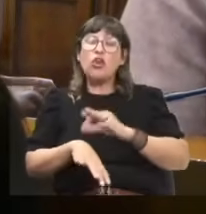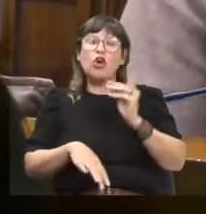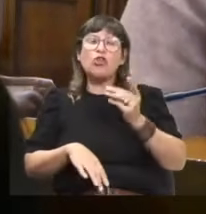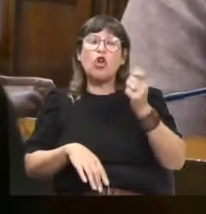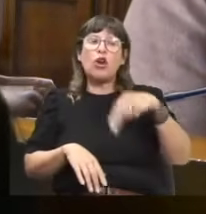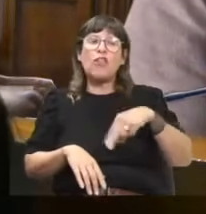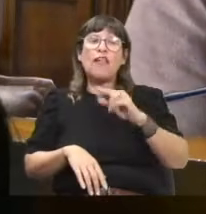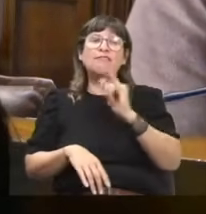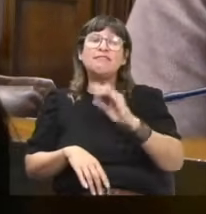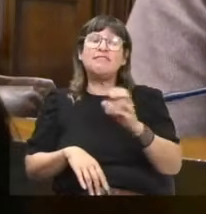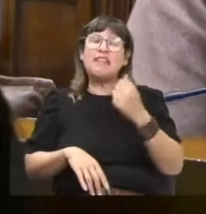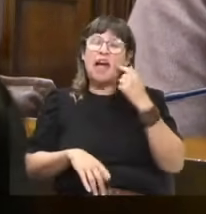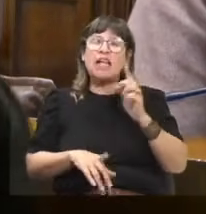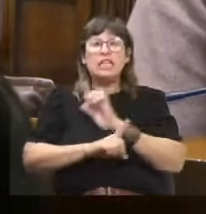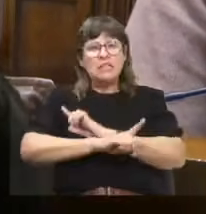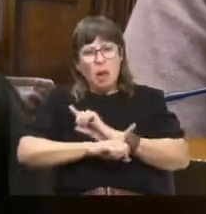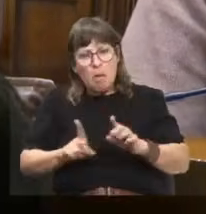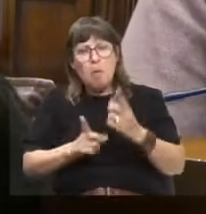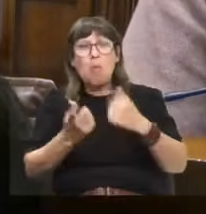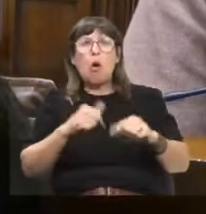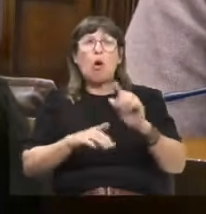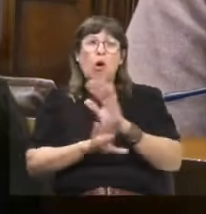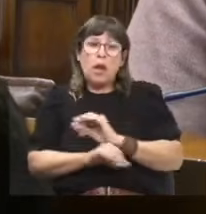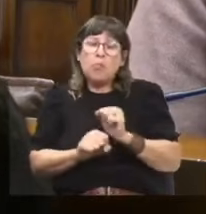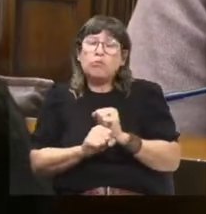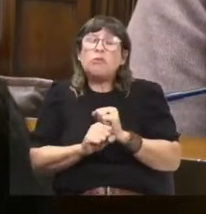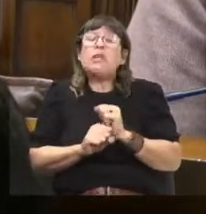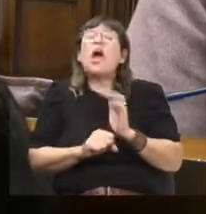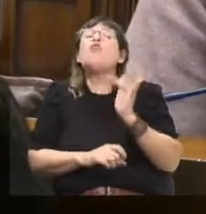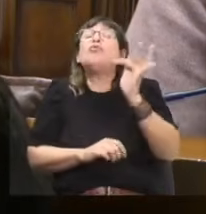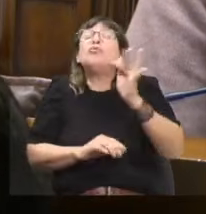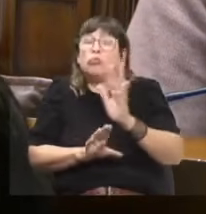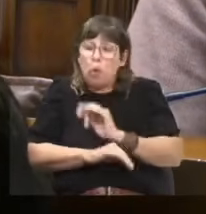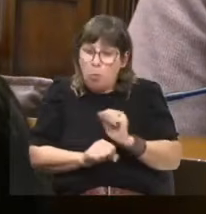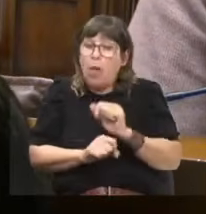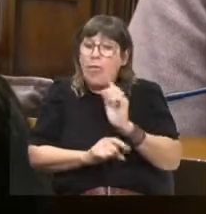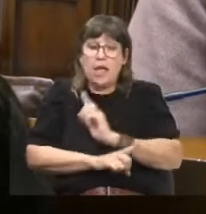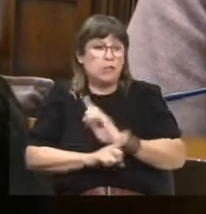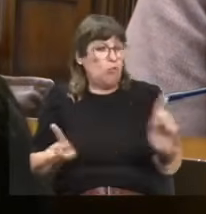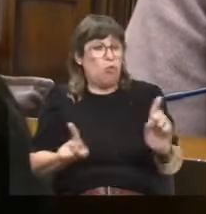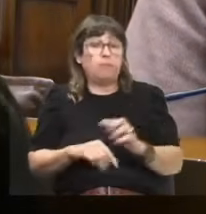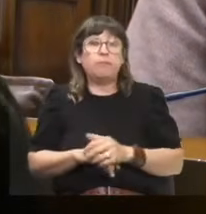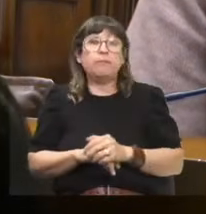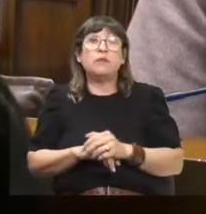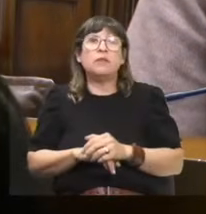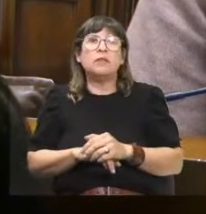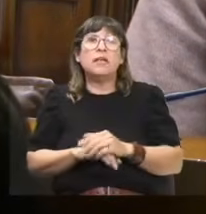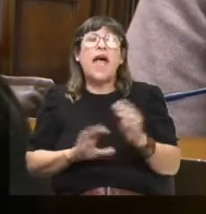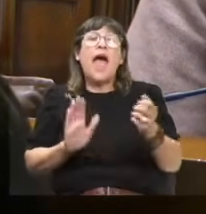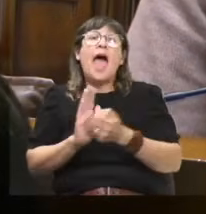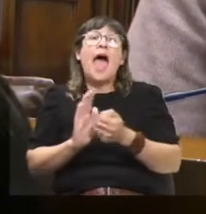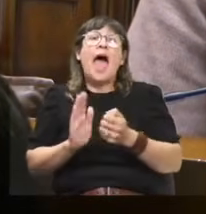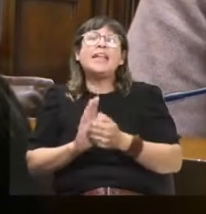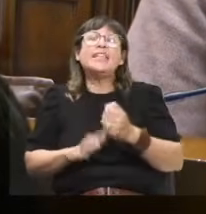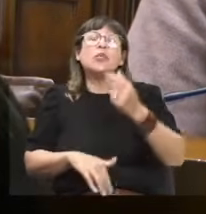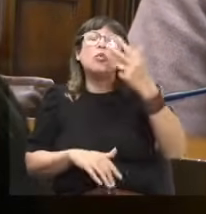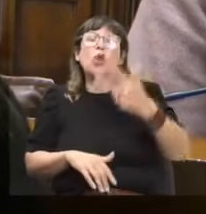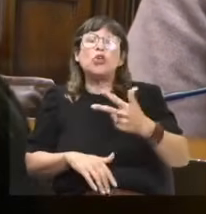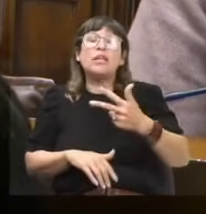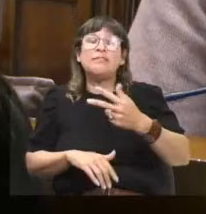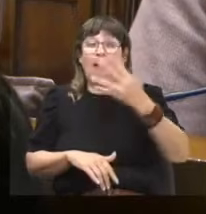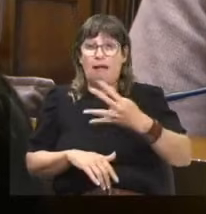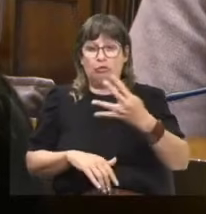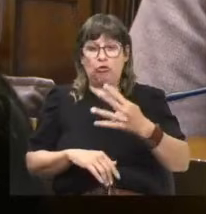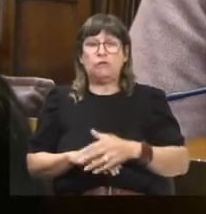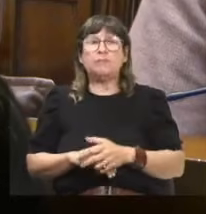siquiera la posibilidad de que pudiera suceder. Probidad, que es el artículo 13 y 14.